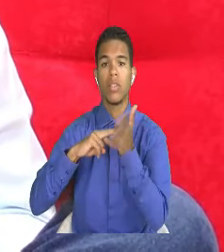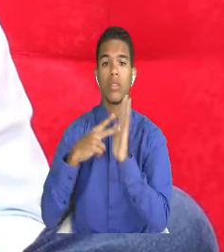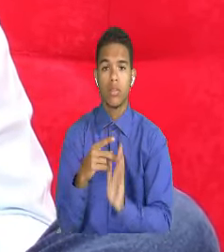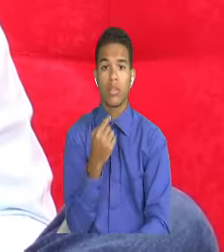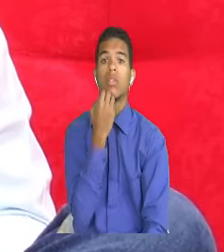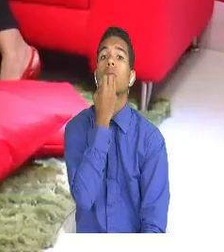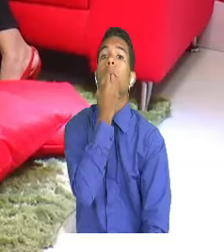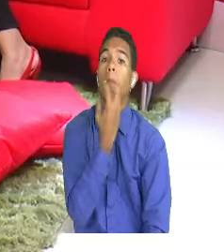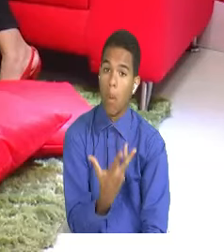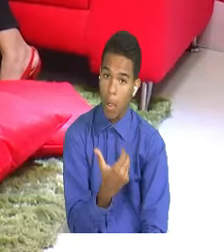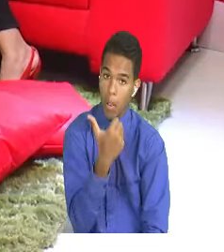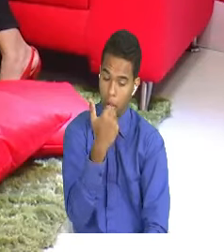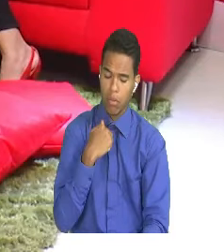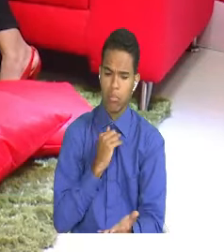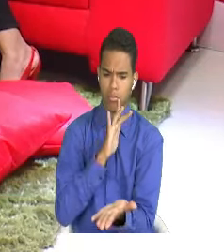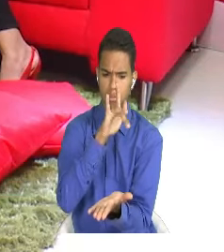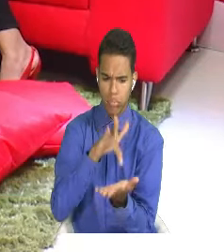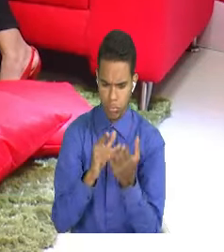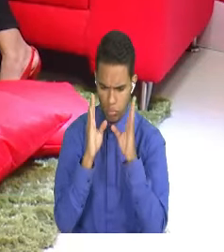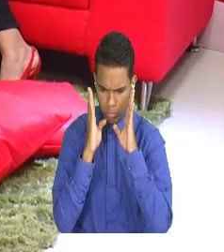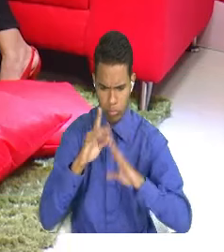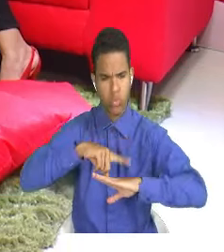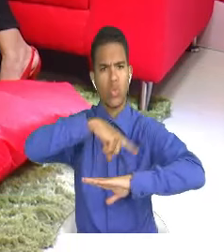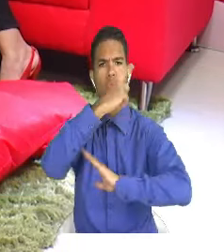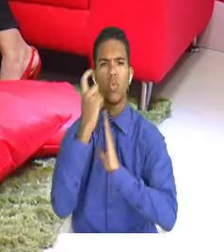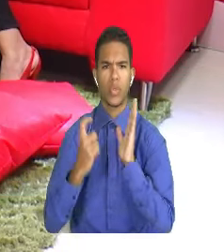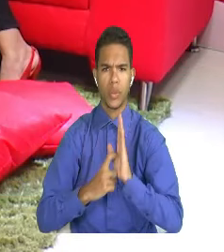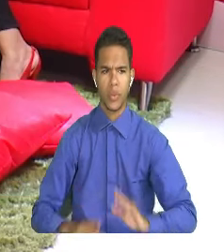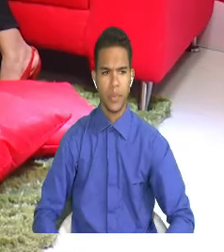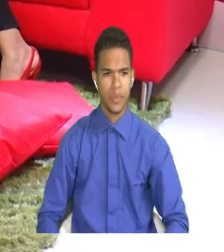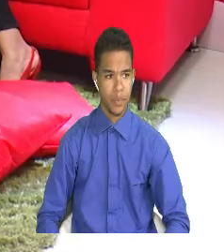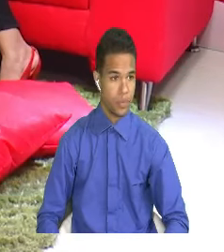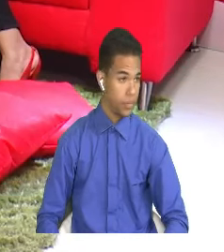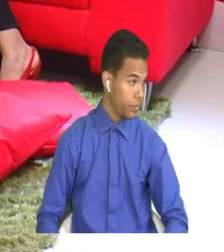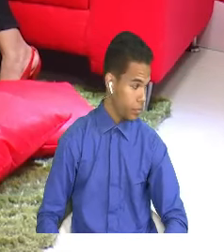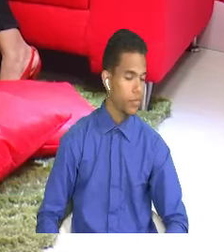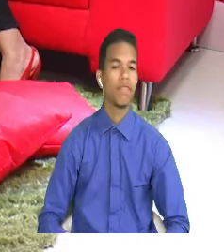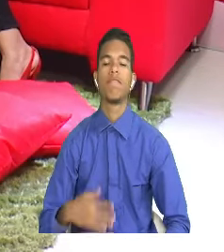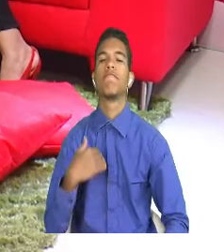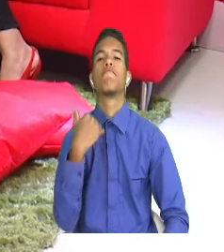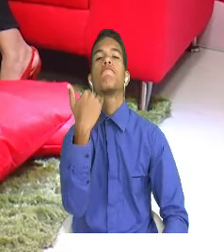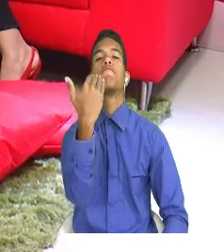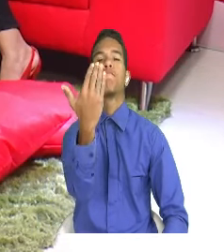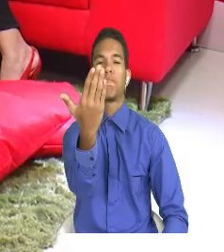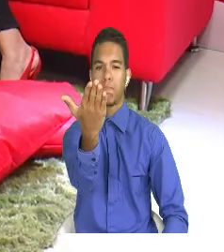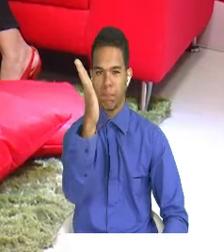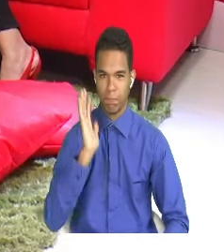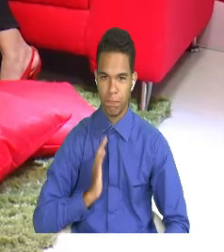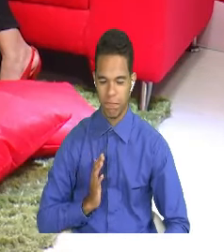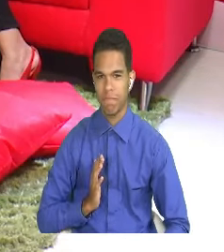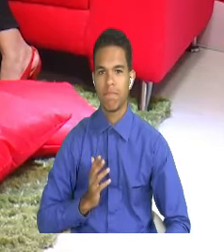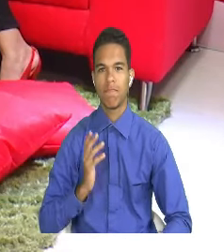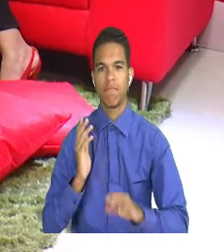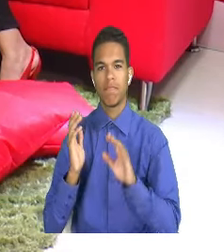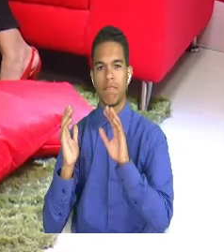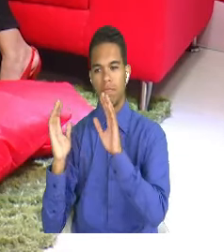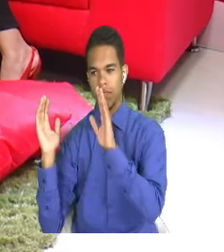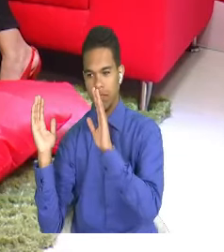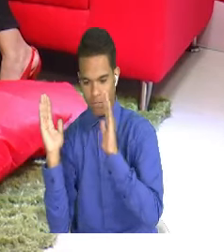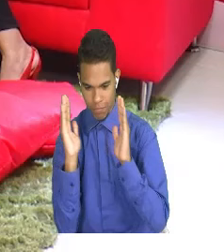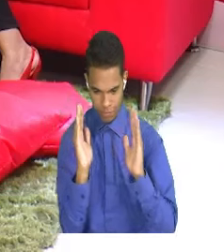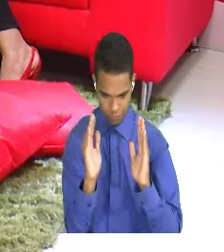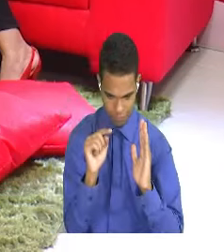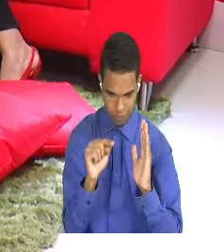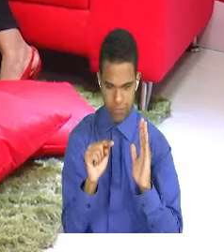para todos. Bueno, y les cuento que llegó la hora de nuestra sesión Hablando con Expertos y me encuentro con nuestra abogada de